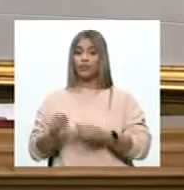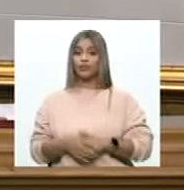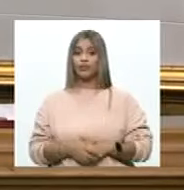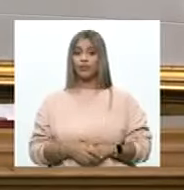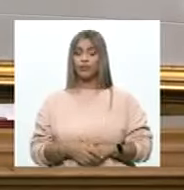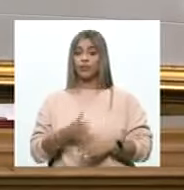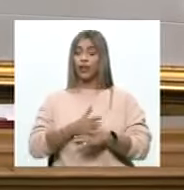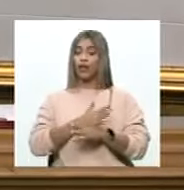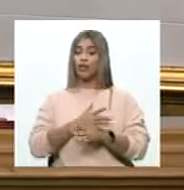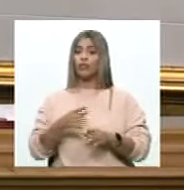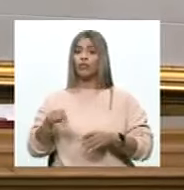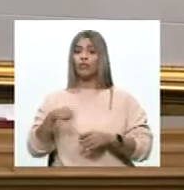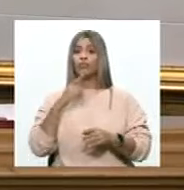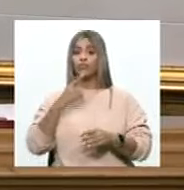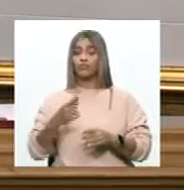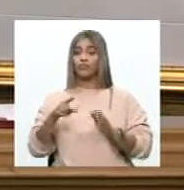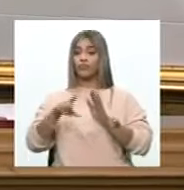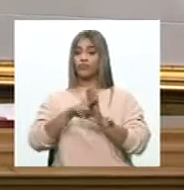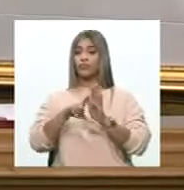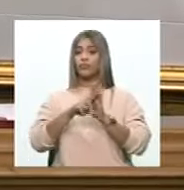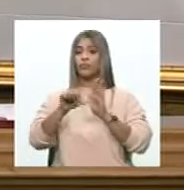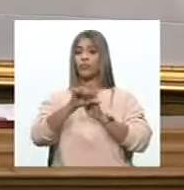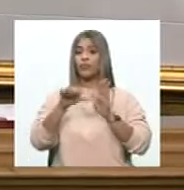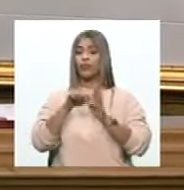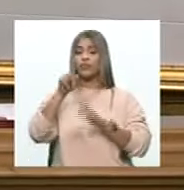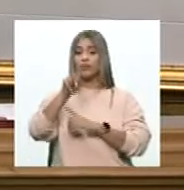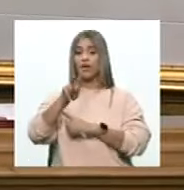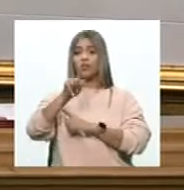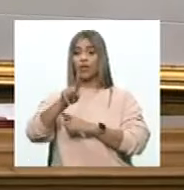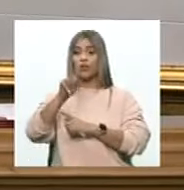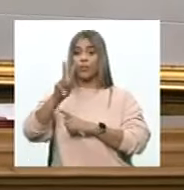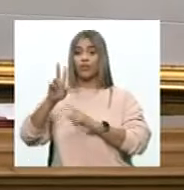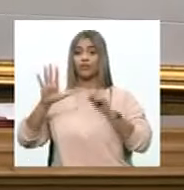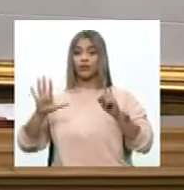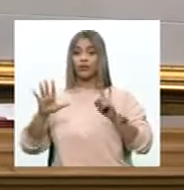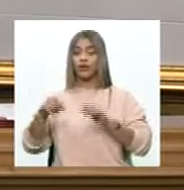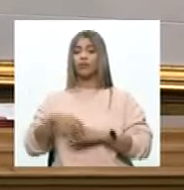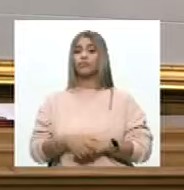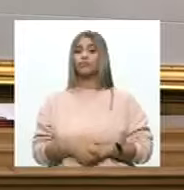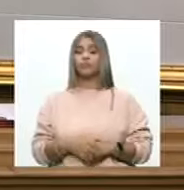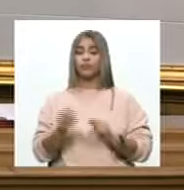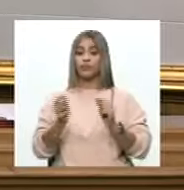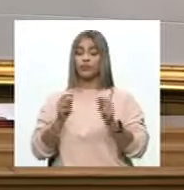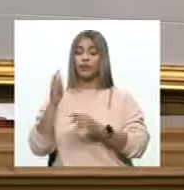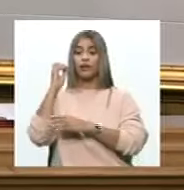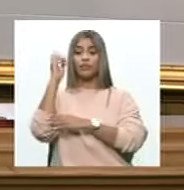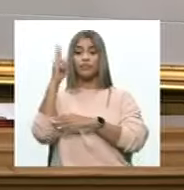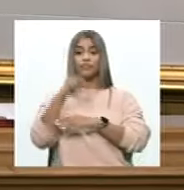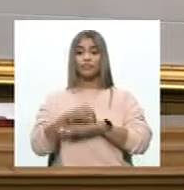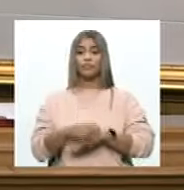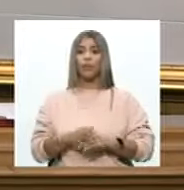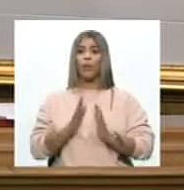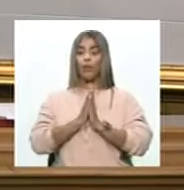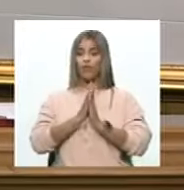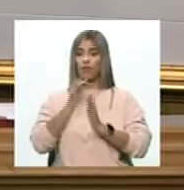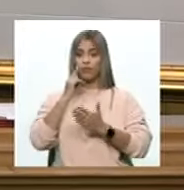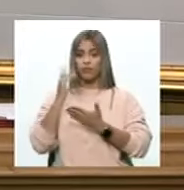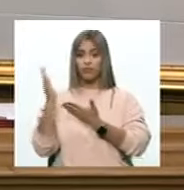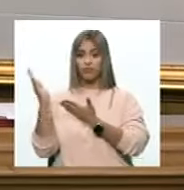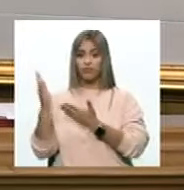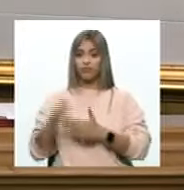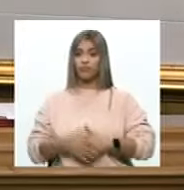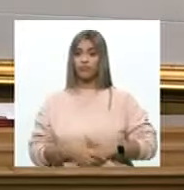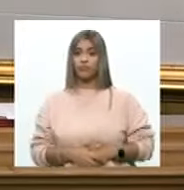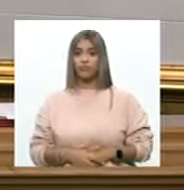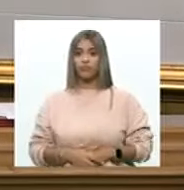con lo que está establecido en el artículo 126 del Reglamento Interior y de Debates de la Asamblea Nacional, sirva a indicarlo con la